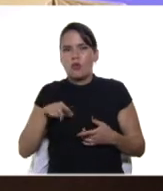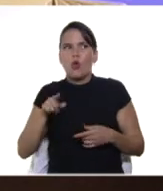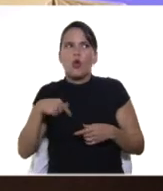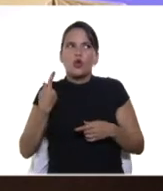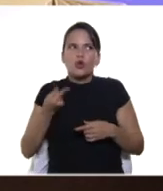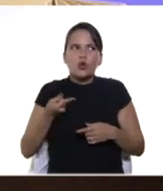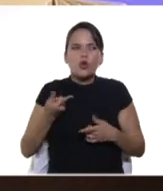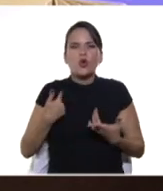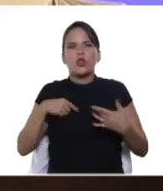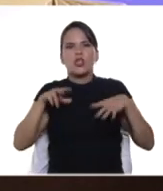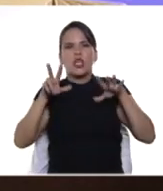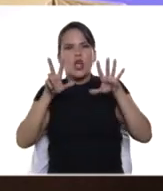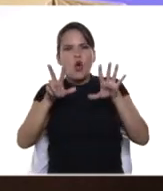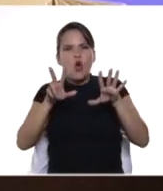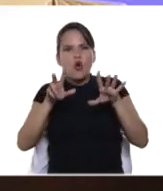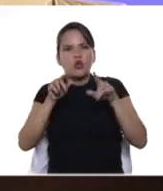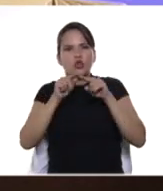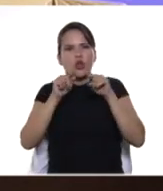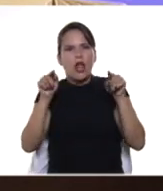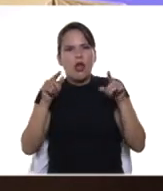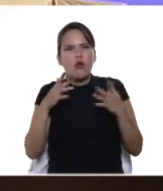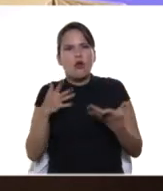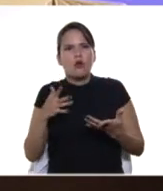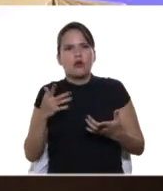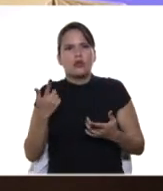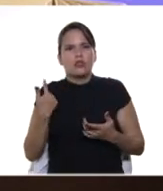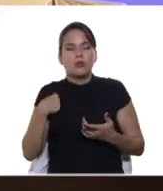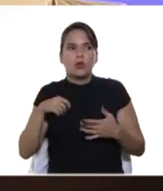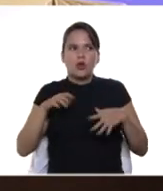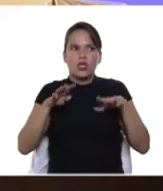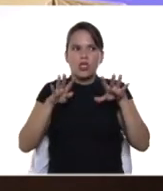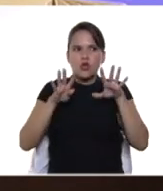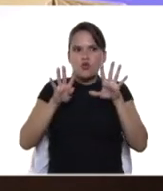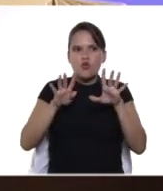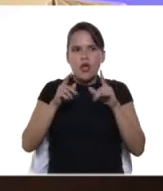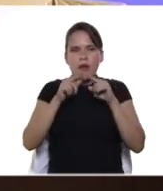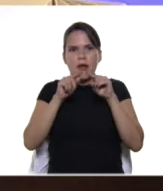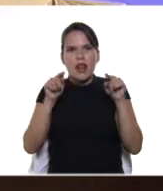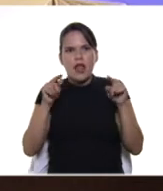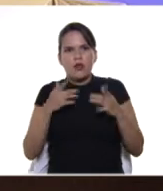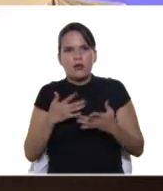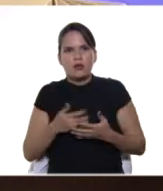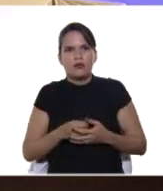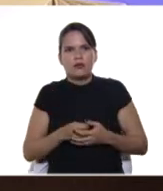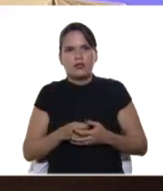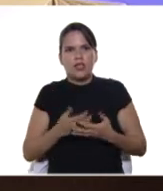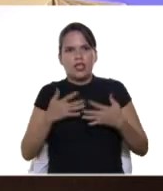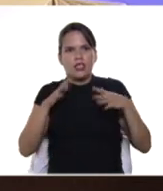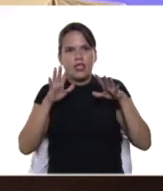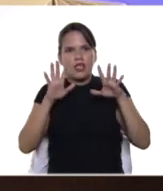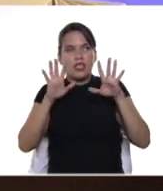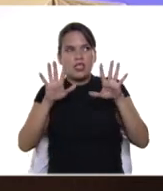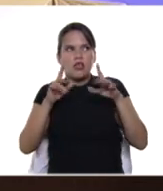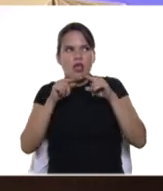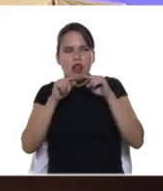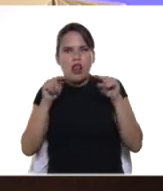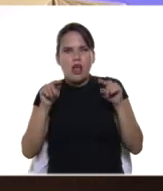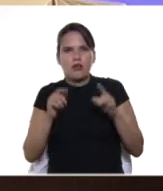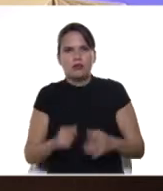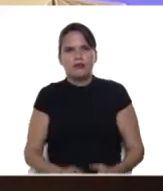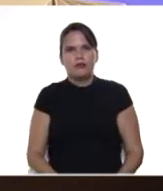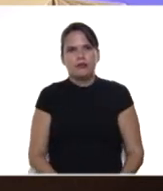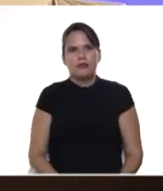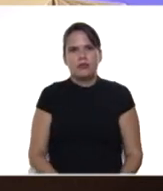heptágono, octógono u octágono, el eneágono y el decágono. Muy bien,